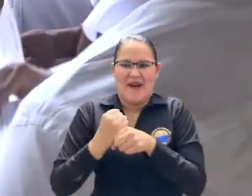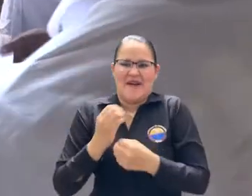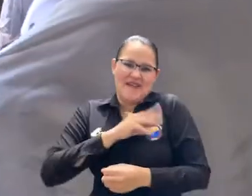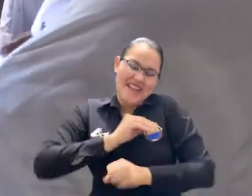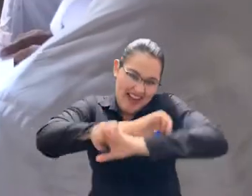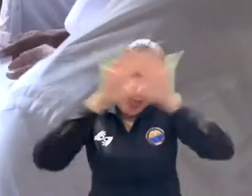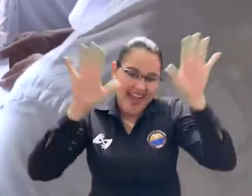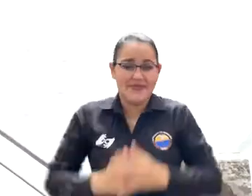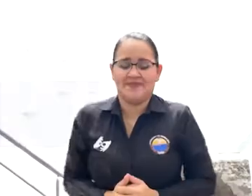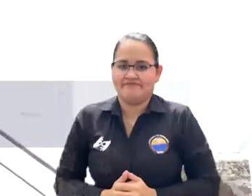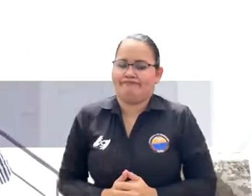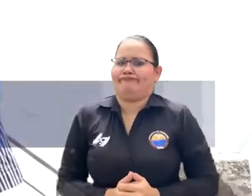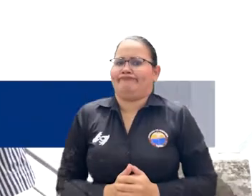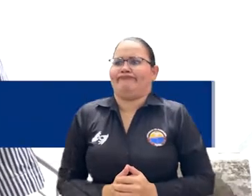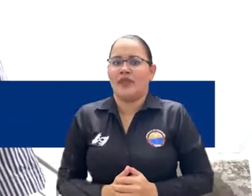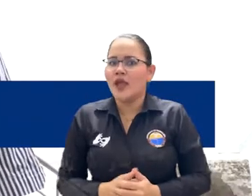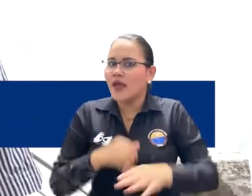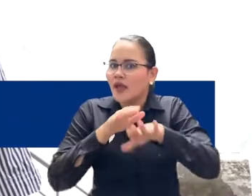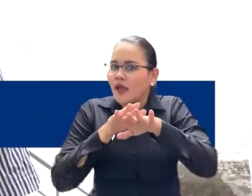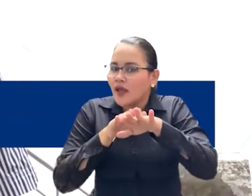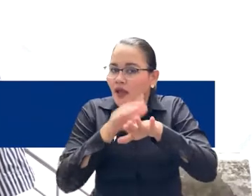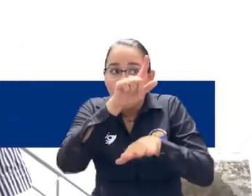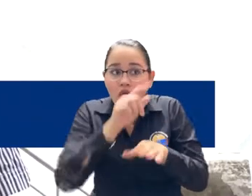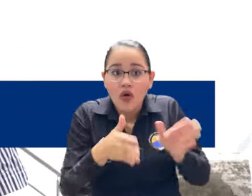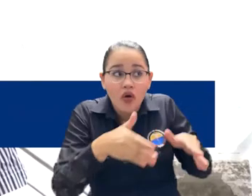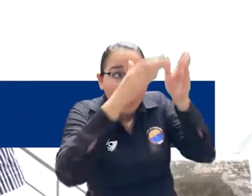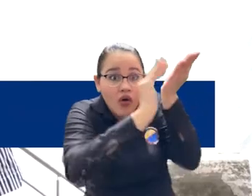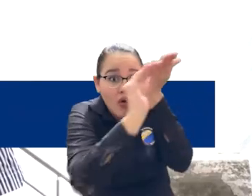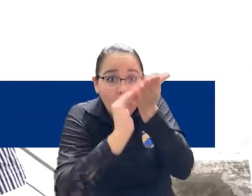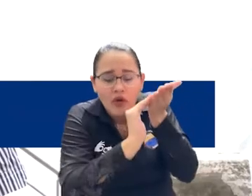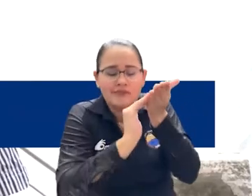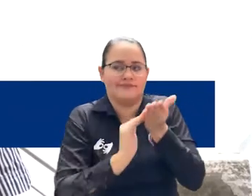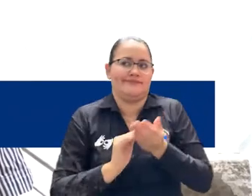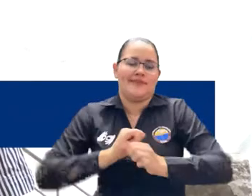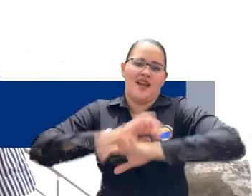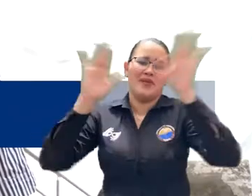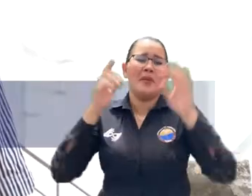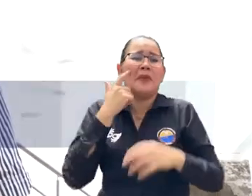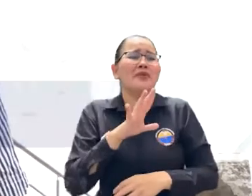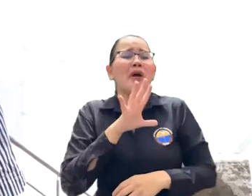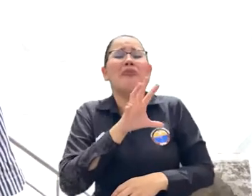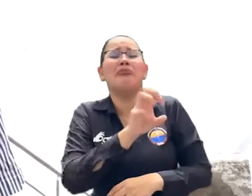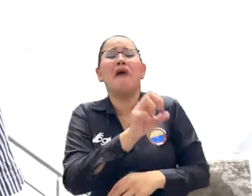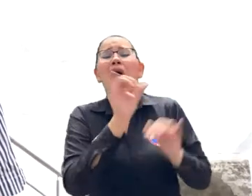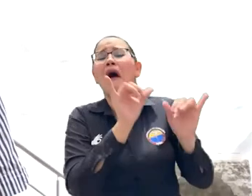departamento. Me parece perfecto, porque era un edificio que llevaba muchos años abandonado y que lo utilicen para esto